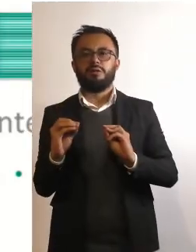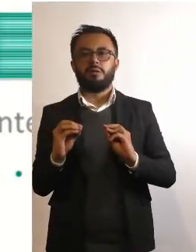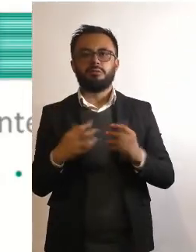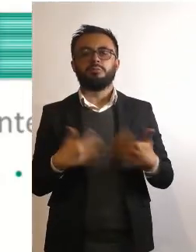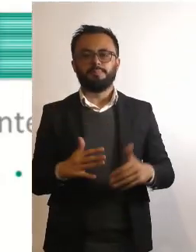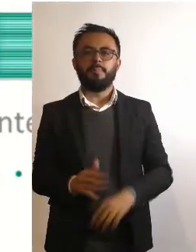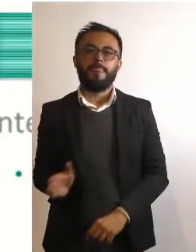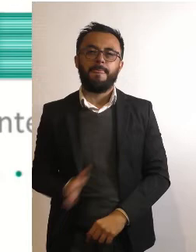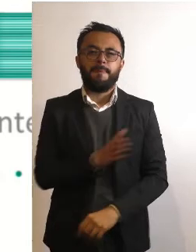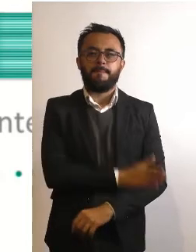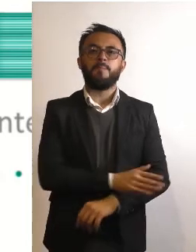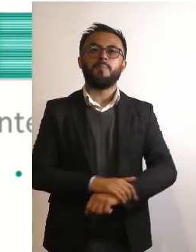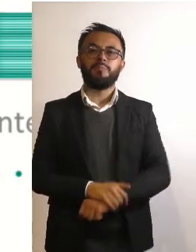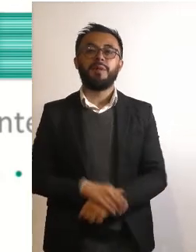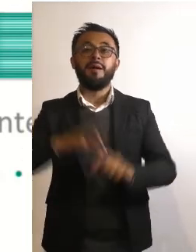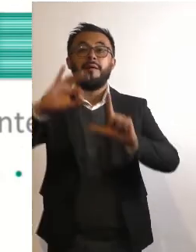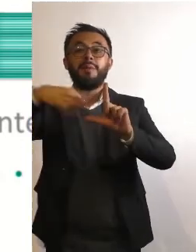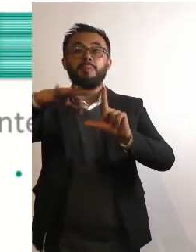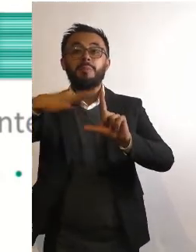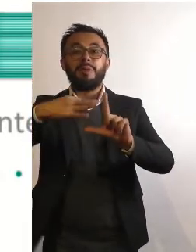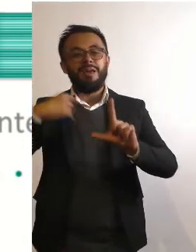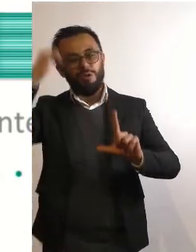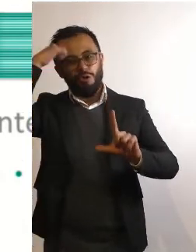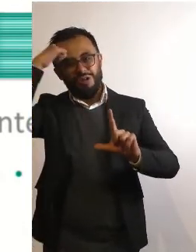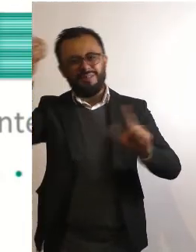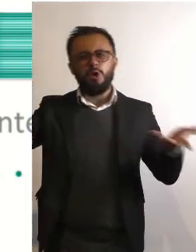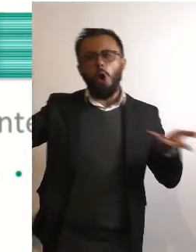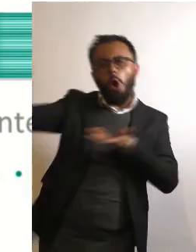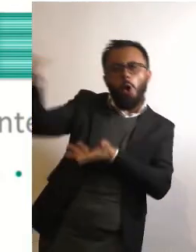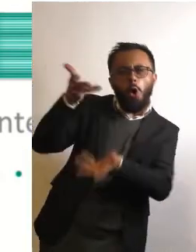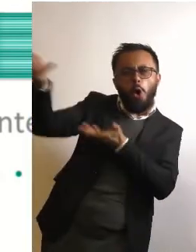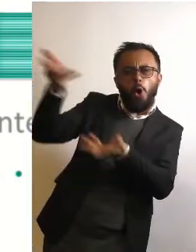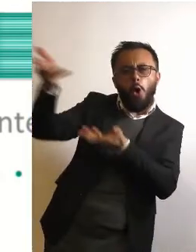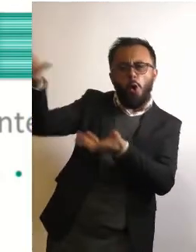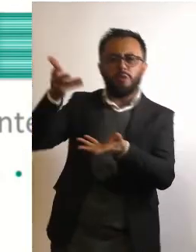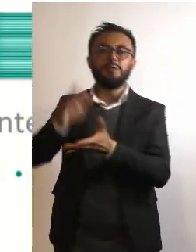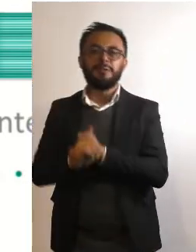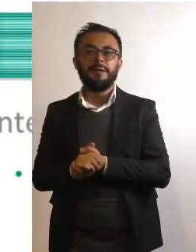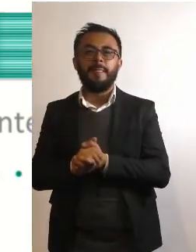En intercambio virtual de docentes tuvimos